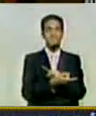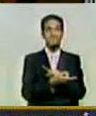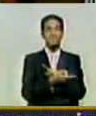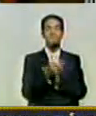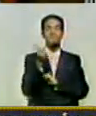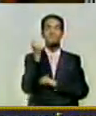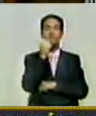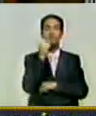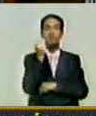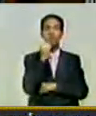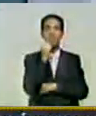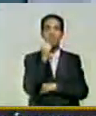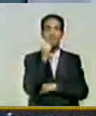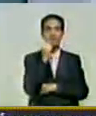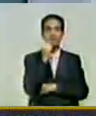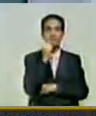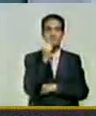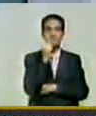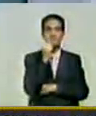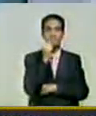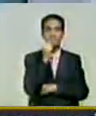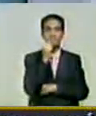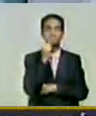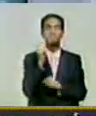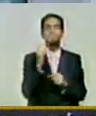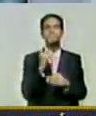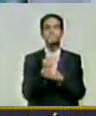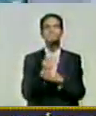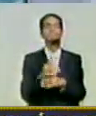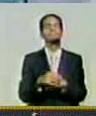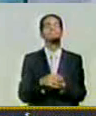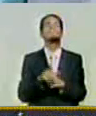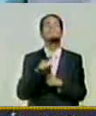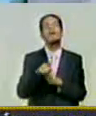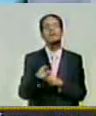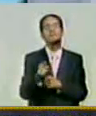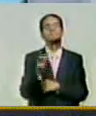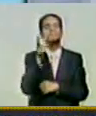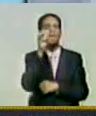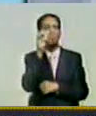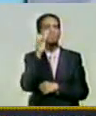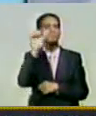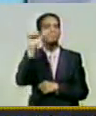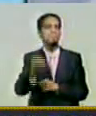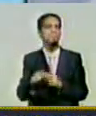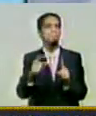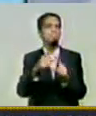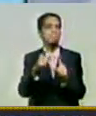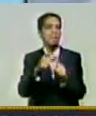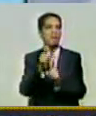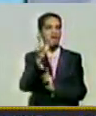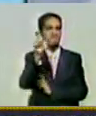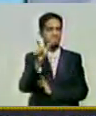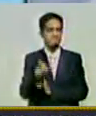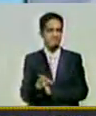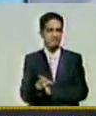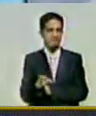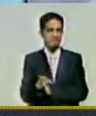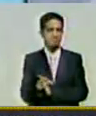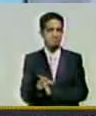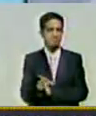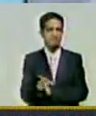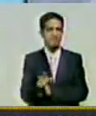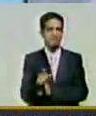incluso hasta de carácter verbal. Bien, ahí escuchaban, por supuesto, la participación, las palabras del fiscal general de la República,